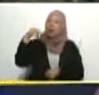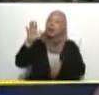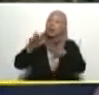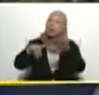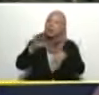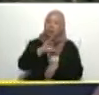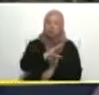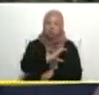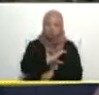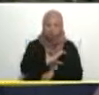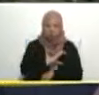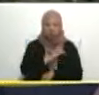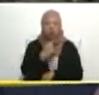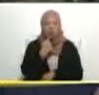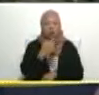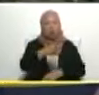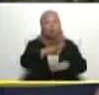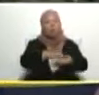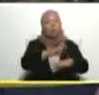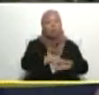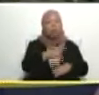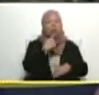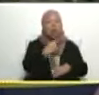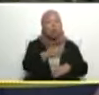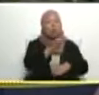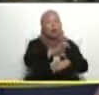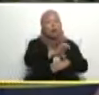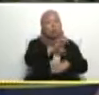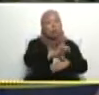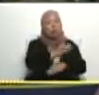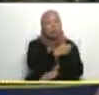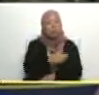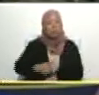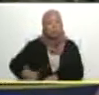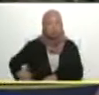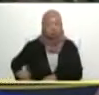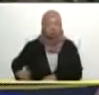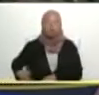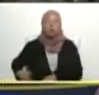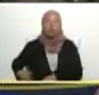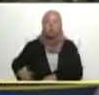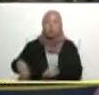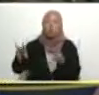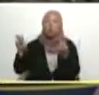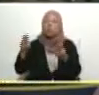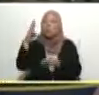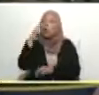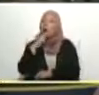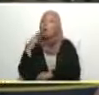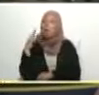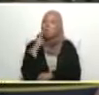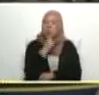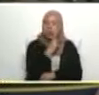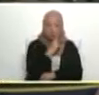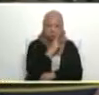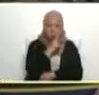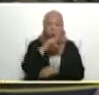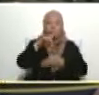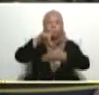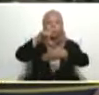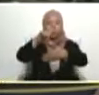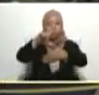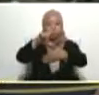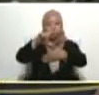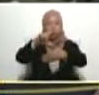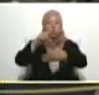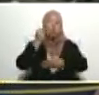alertaba al presidente Noboa de Ecuador de una potencial nueva ocupación. Ya habían